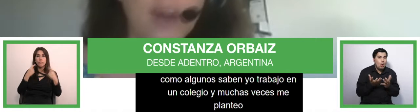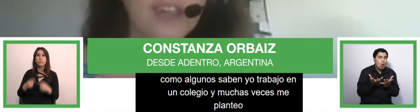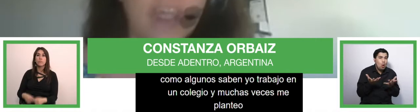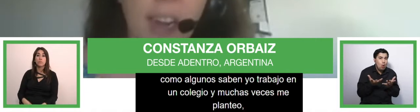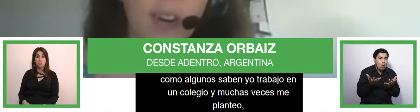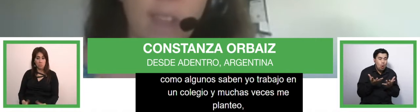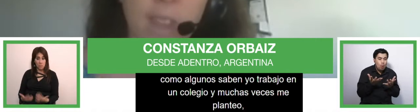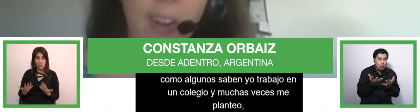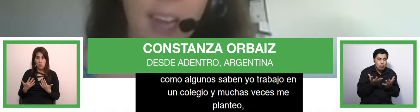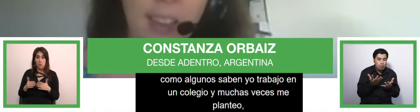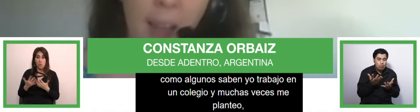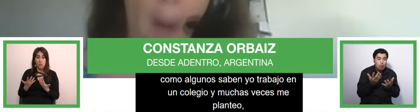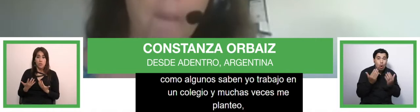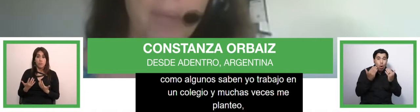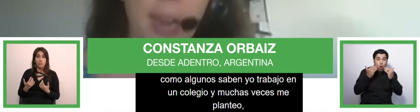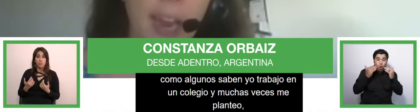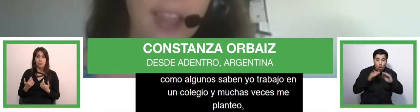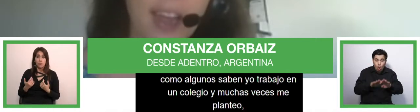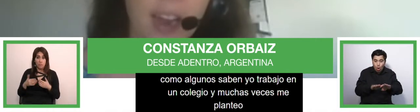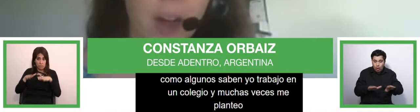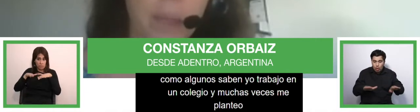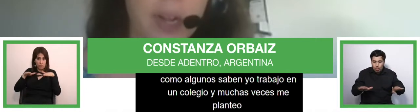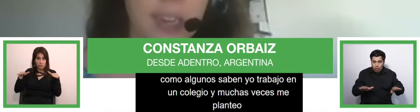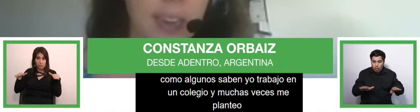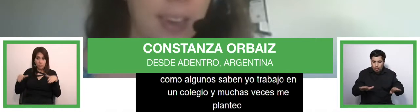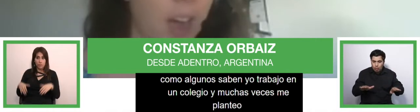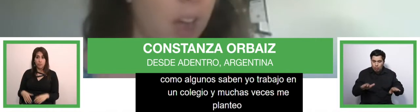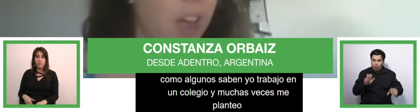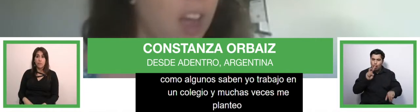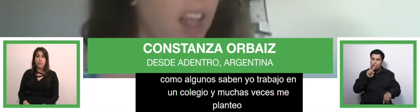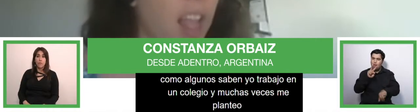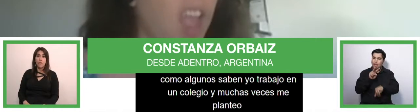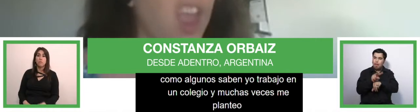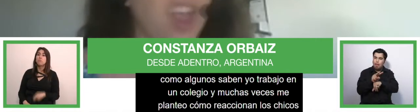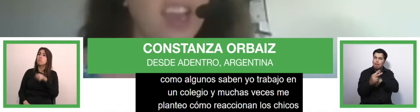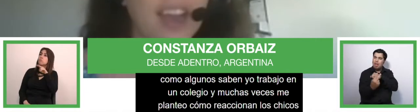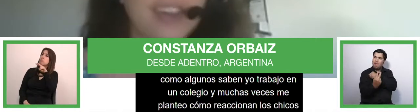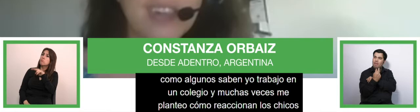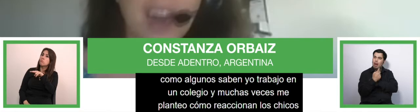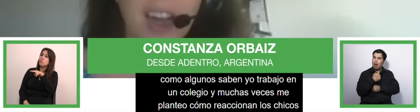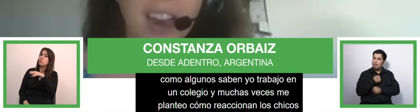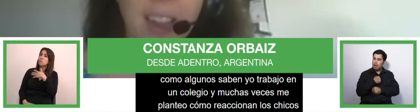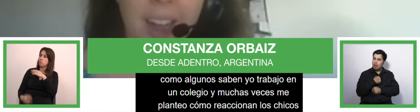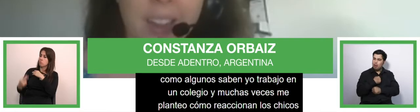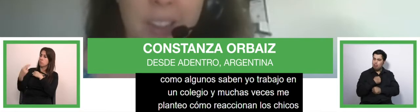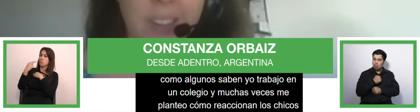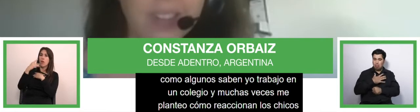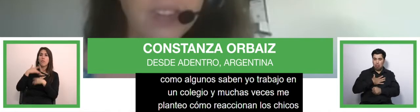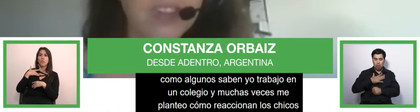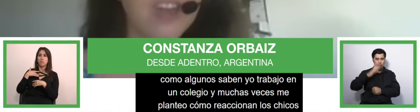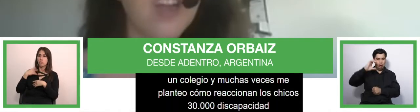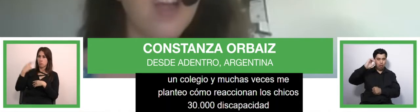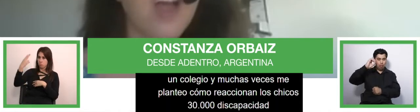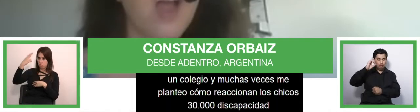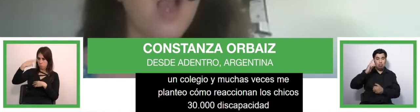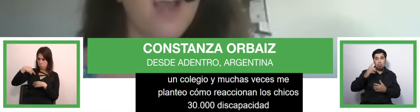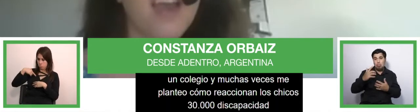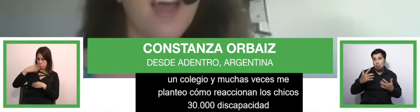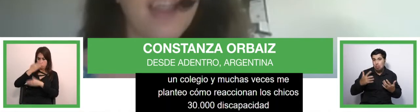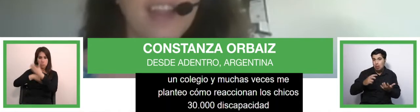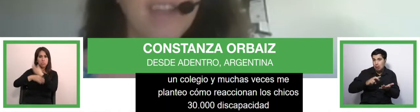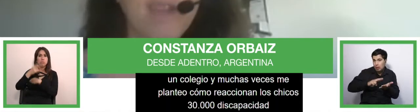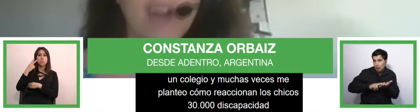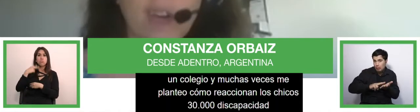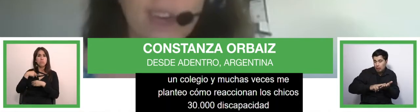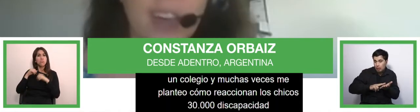reaccionan los chicos frente a mi discapacidad. Y en realidad,